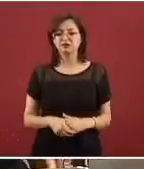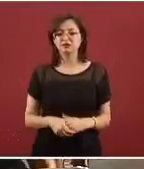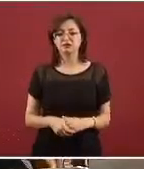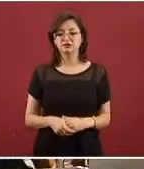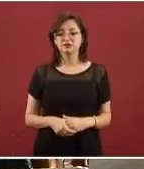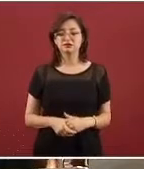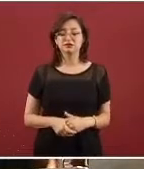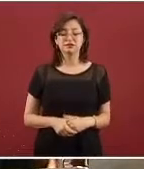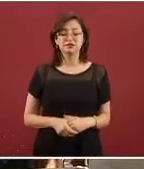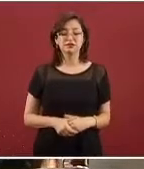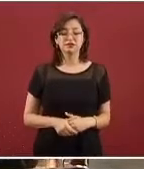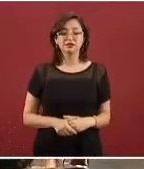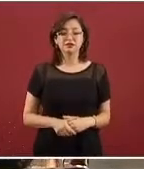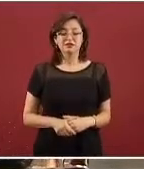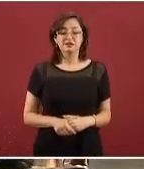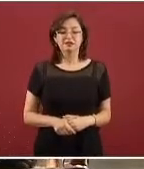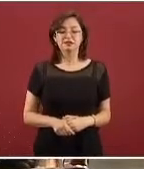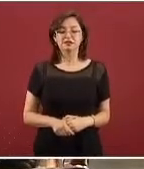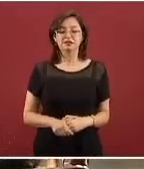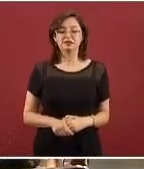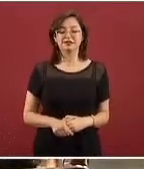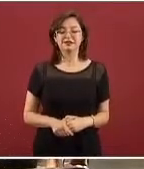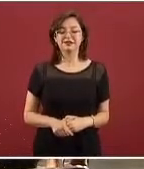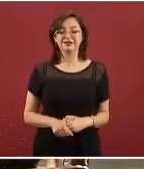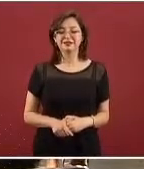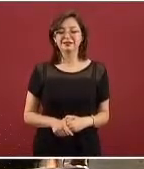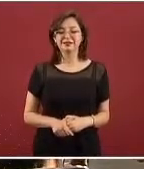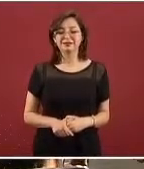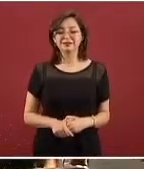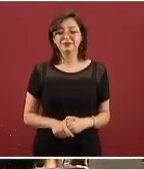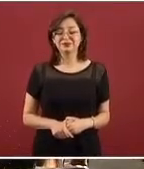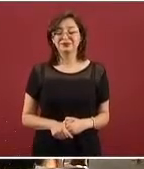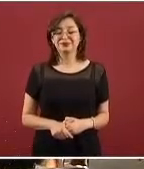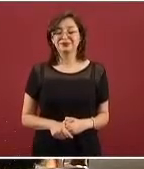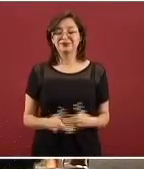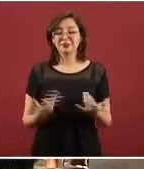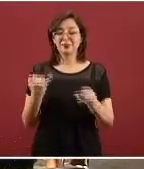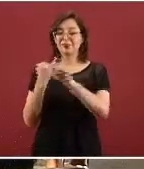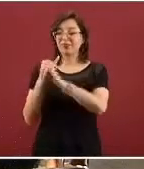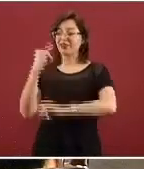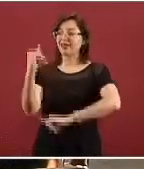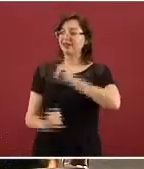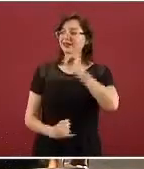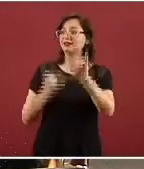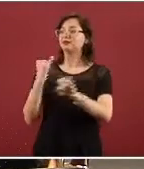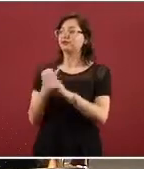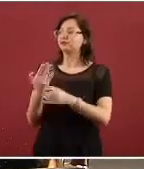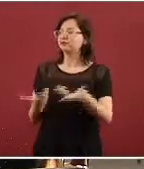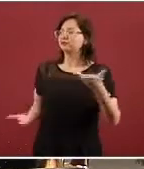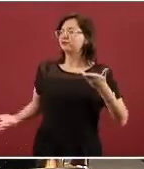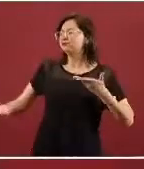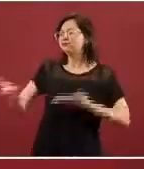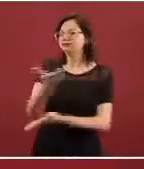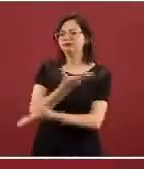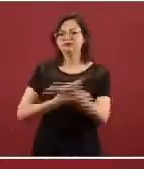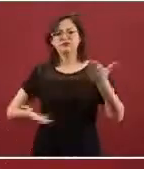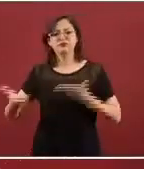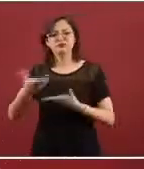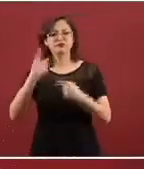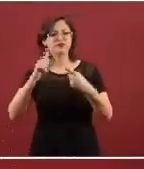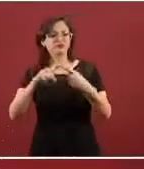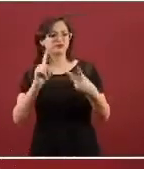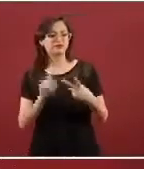Bueno, la cooperación que hemos obtenido a nivel internacional tiene que ver con esencialmente dos cosas